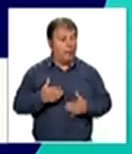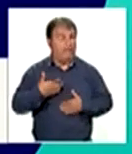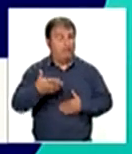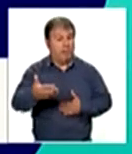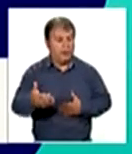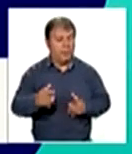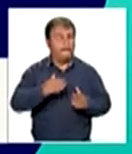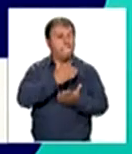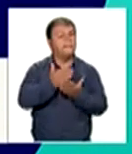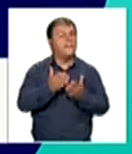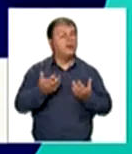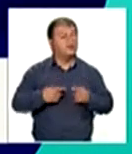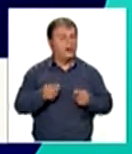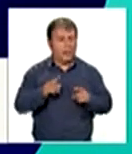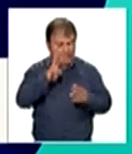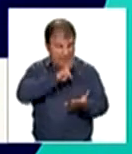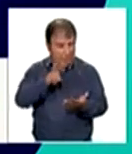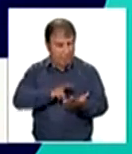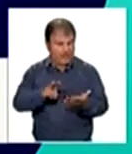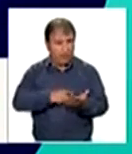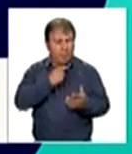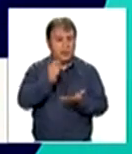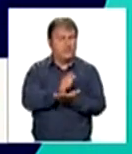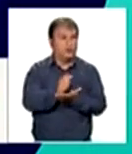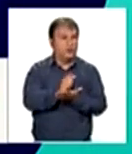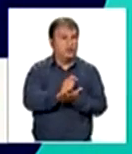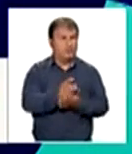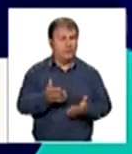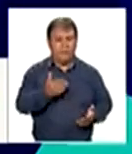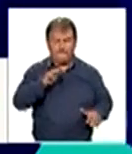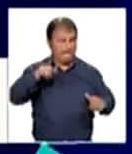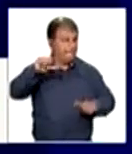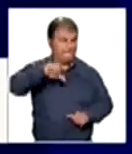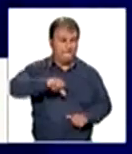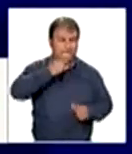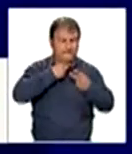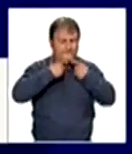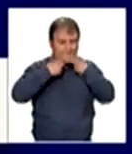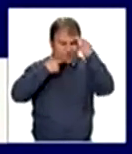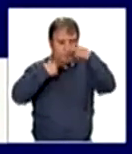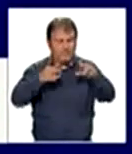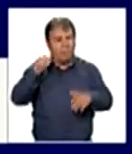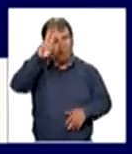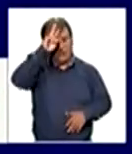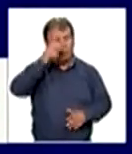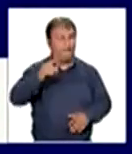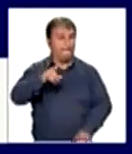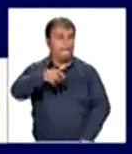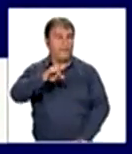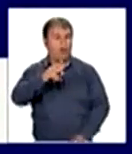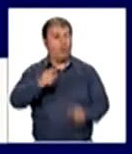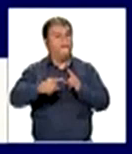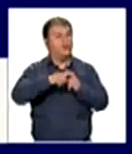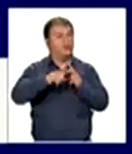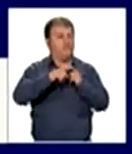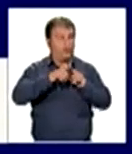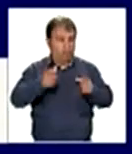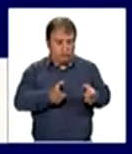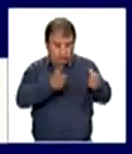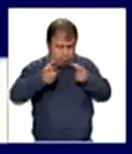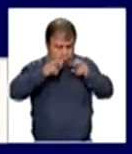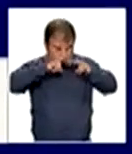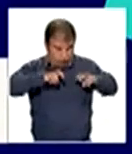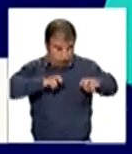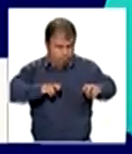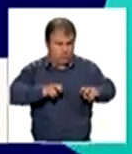esta parte del noticiero. Sin embargo, vamos a leerles ahora lo que dice el tuit de Sports Center. Malas noticias para el Perú. Paolo Guerrero dio positivo en el control de doping tras el